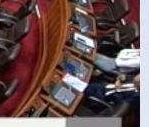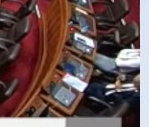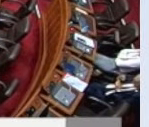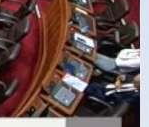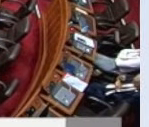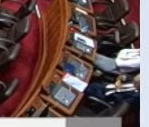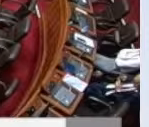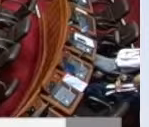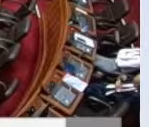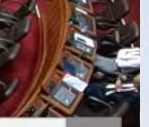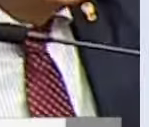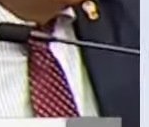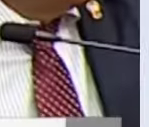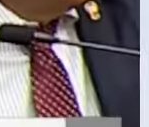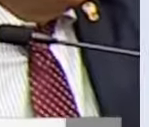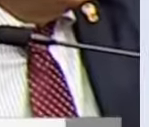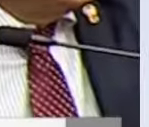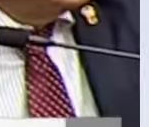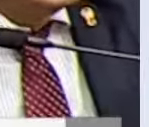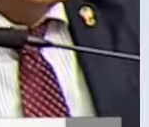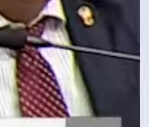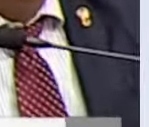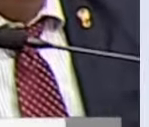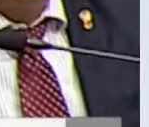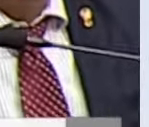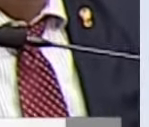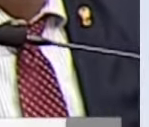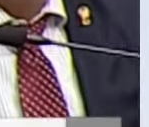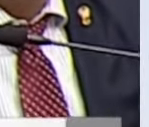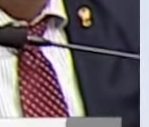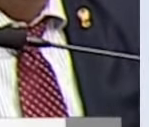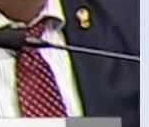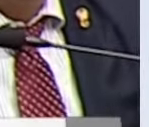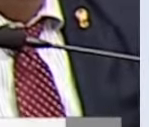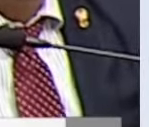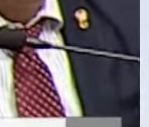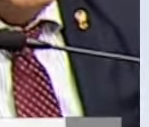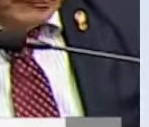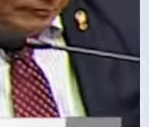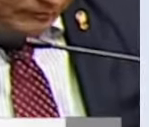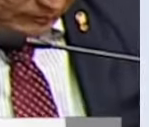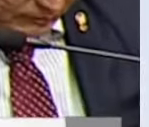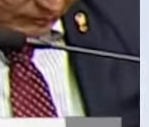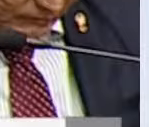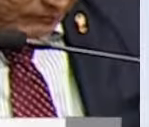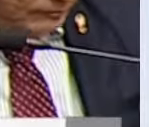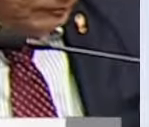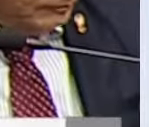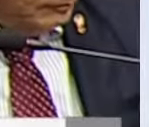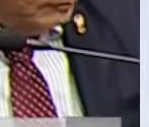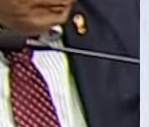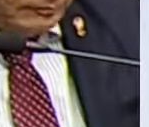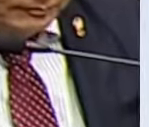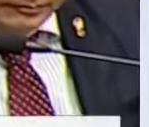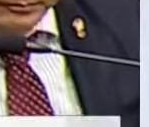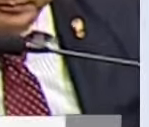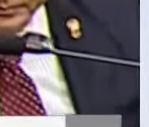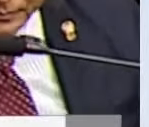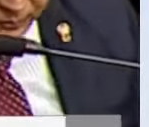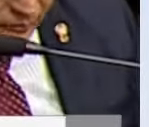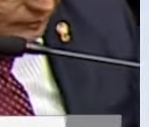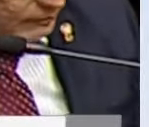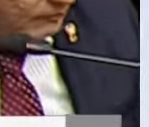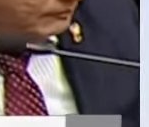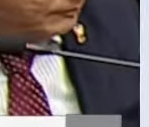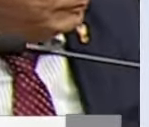dos cosas. Uno, no subestimen el hartazgo ciudadano en relación con la corrupción, sea esta